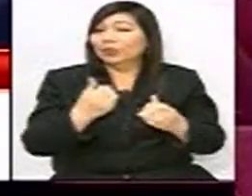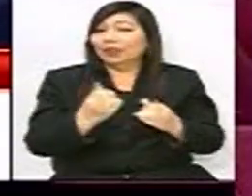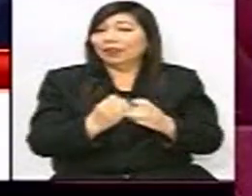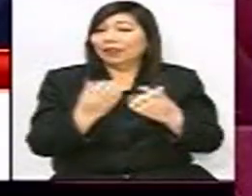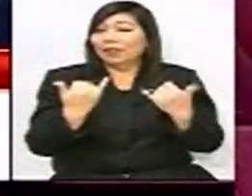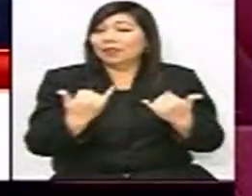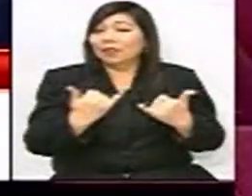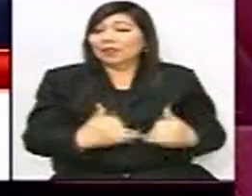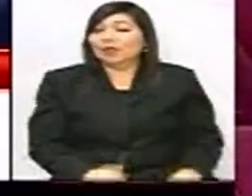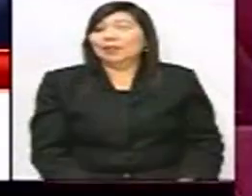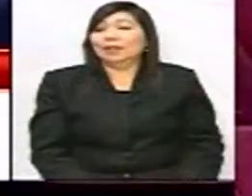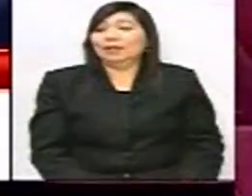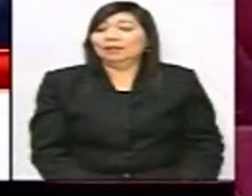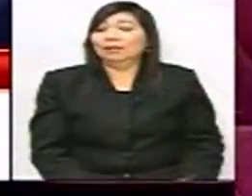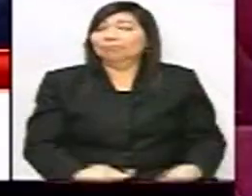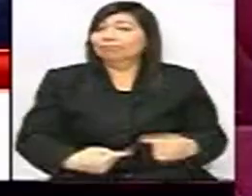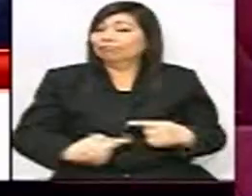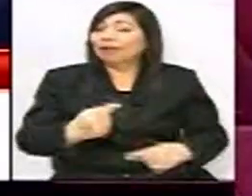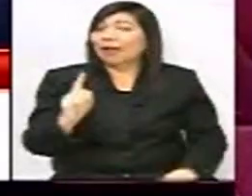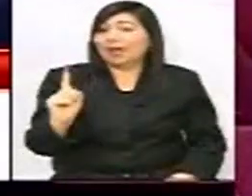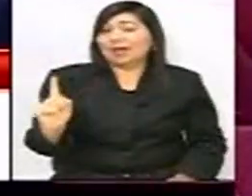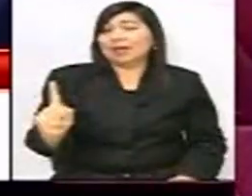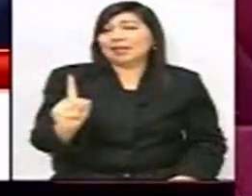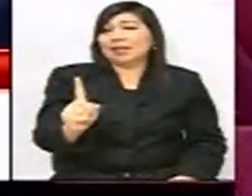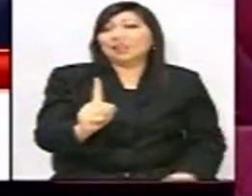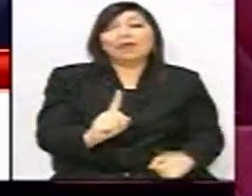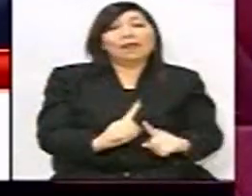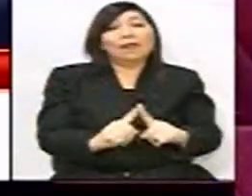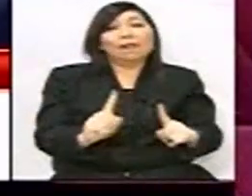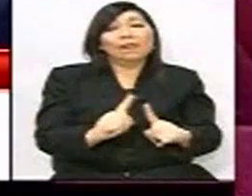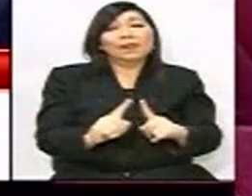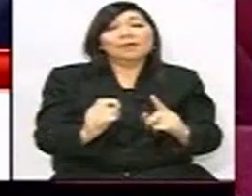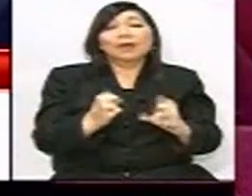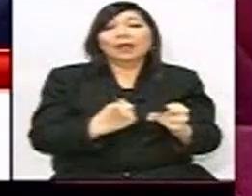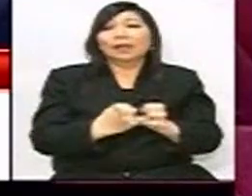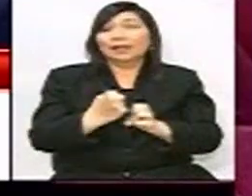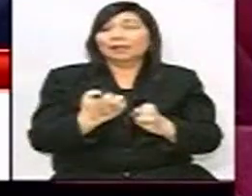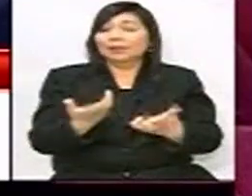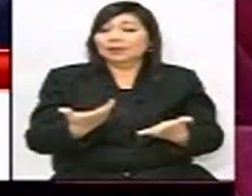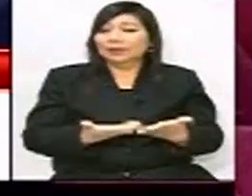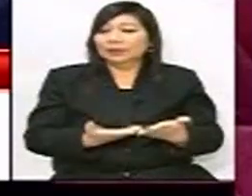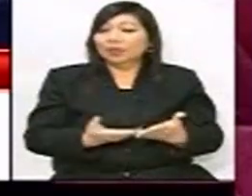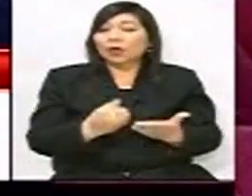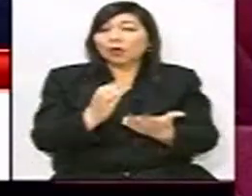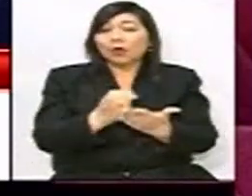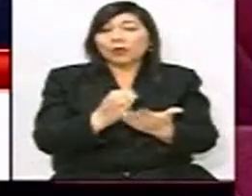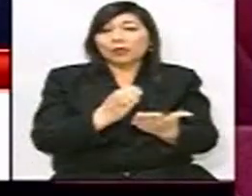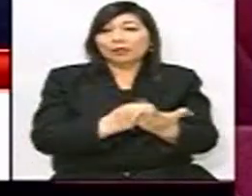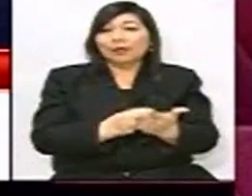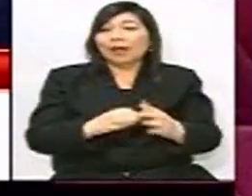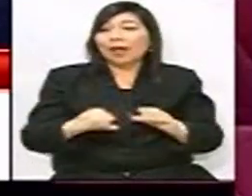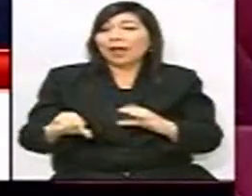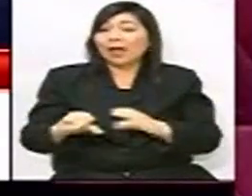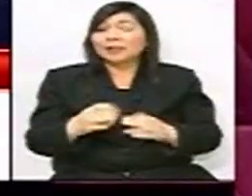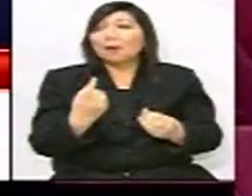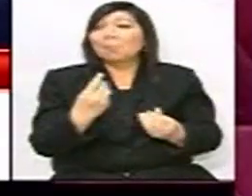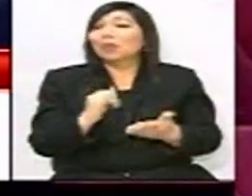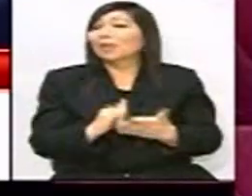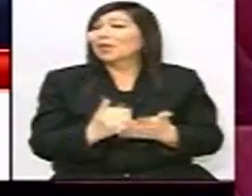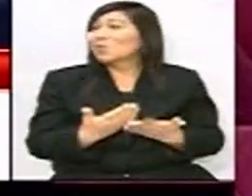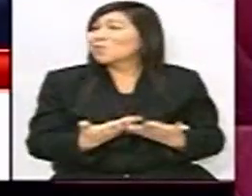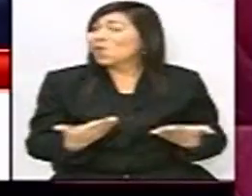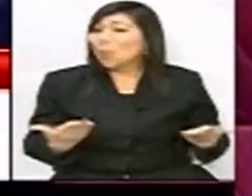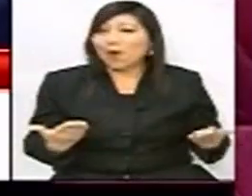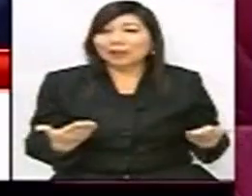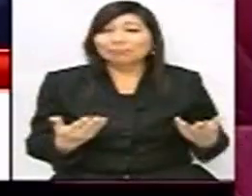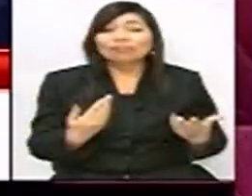de hoy y ha desvirtuado cada una de las inferencias que el equipo técnico de auditoría de la Contraloría ha realizado, porque no hay